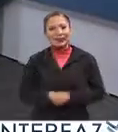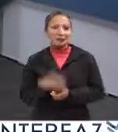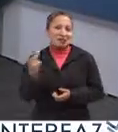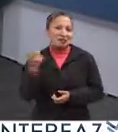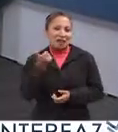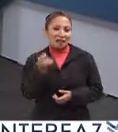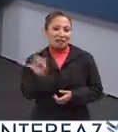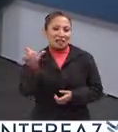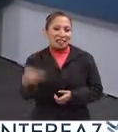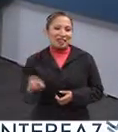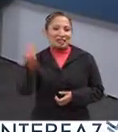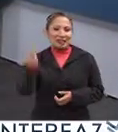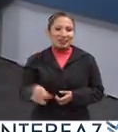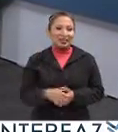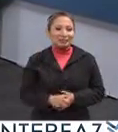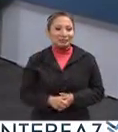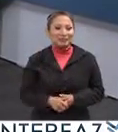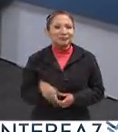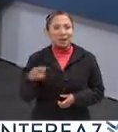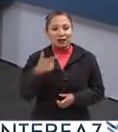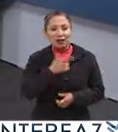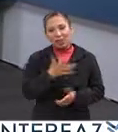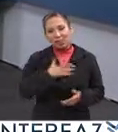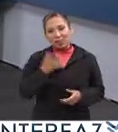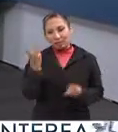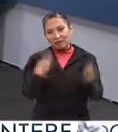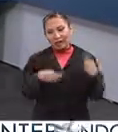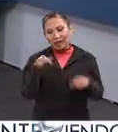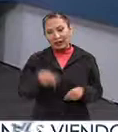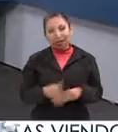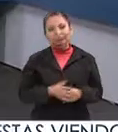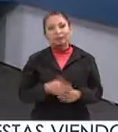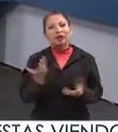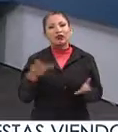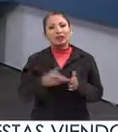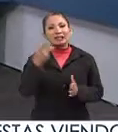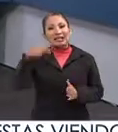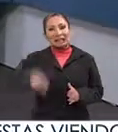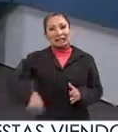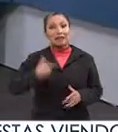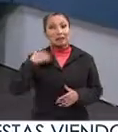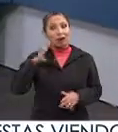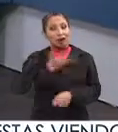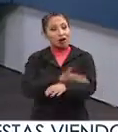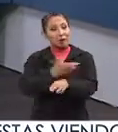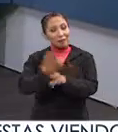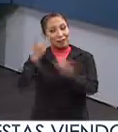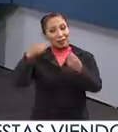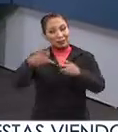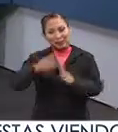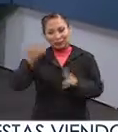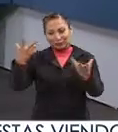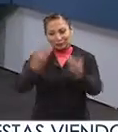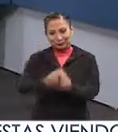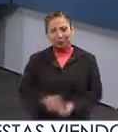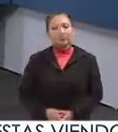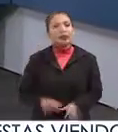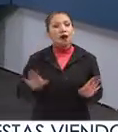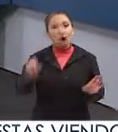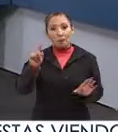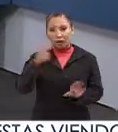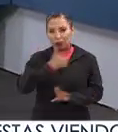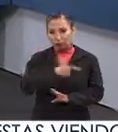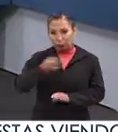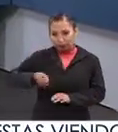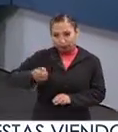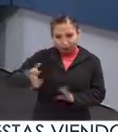bueno, así es la cruda realidad. Así es, pero qué bueno que ya está aquí de nuevo. No, ya por con favor, la, es un honor para mí estar aquí cargada con ustedes. Omar, igualmente,